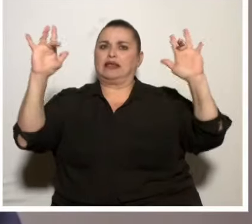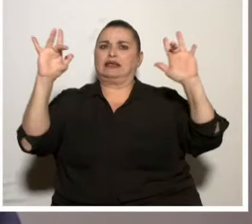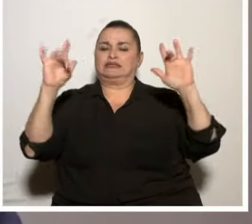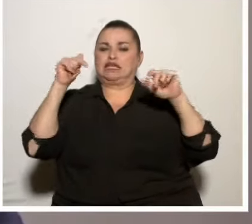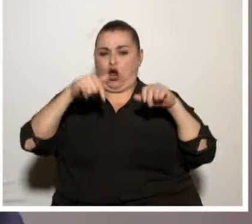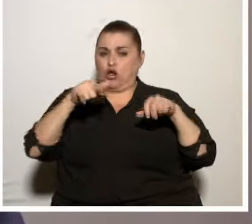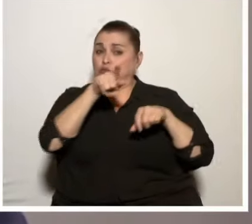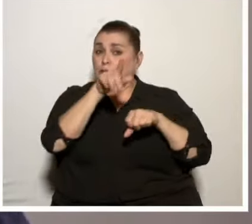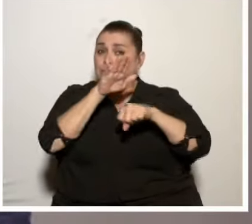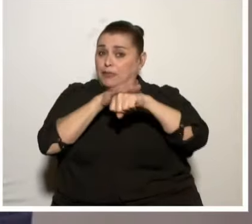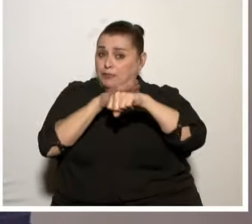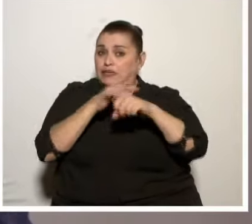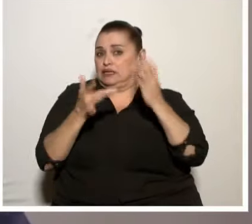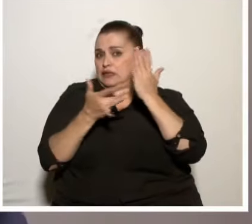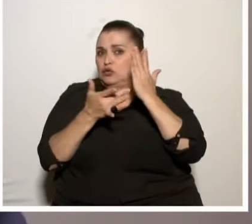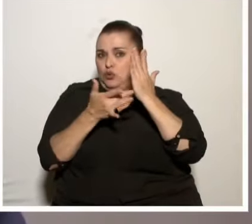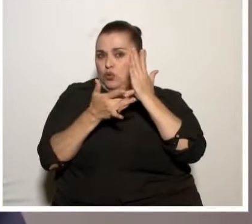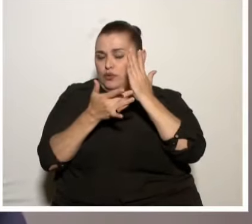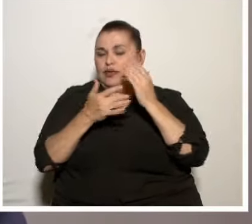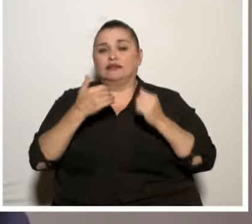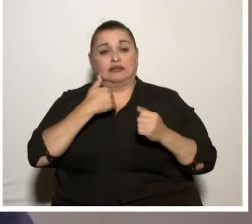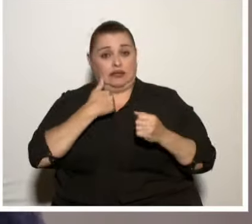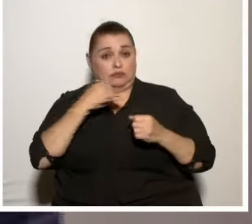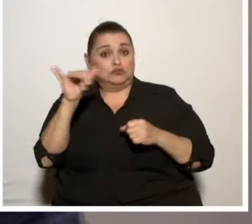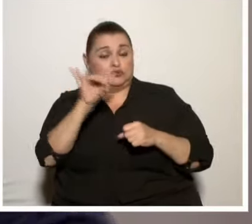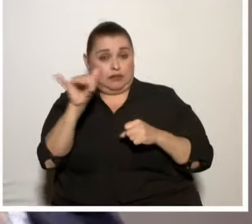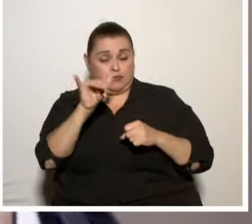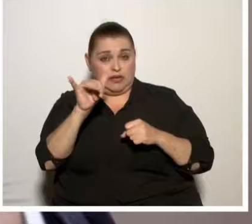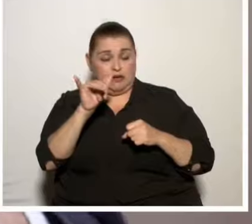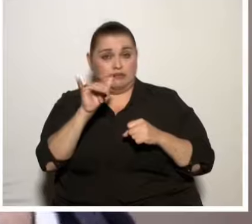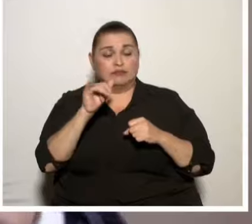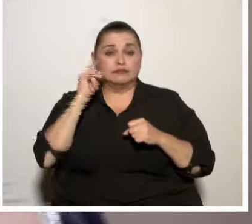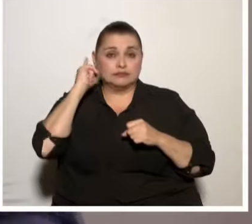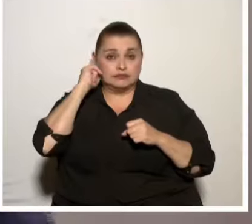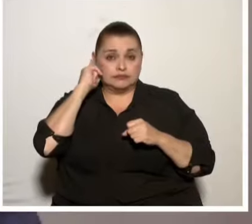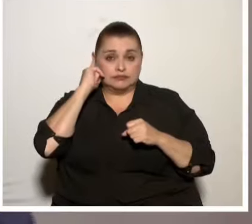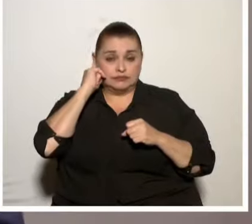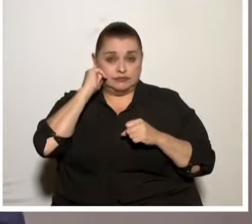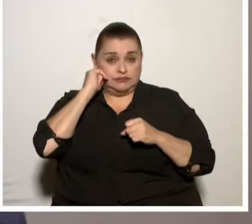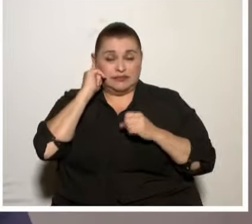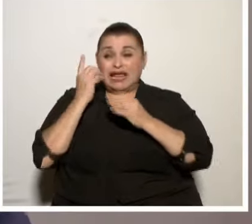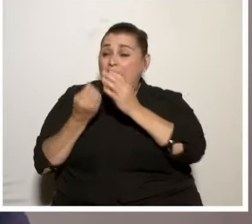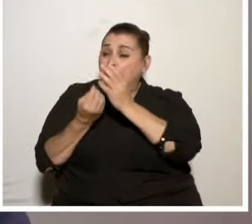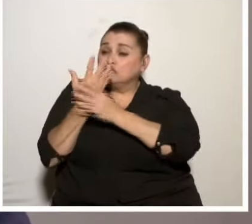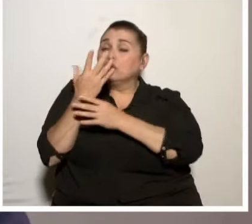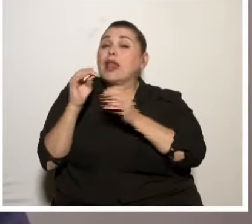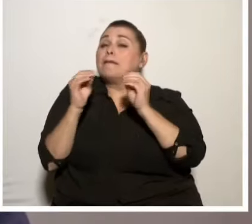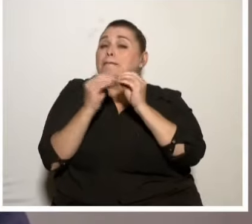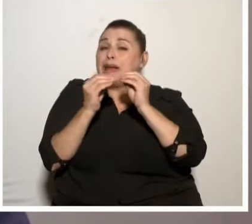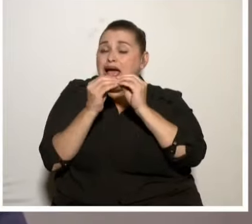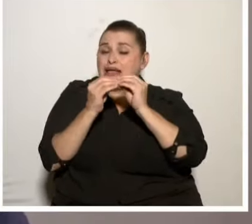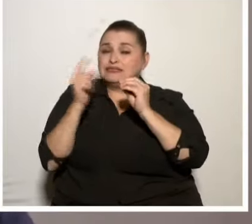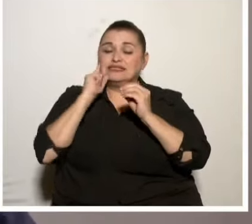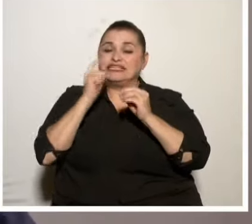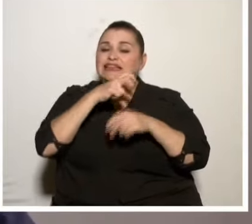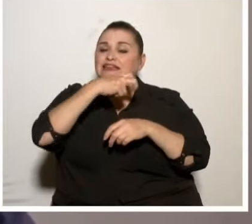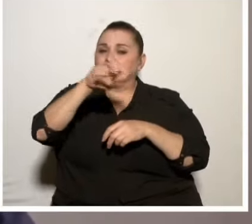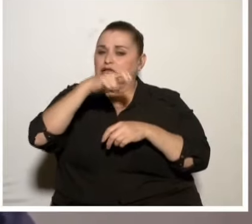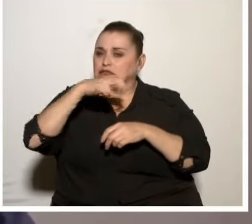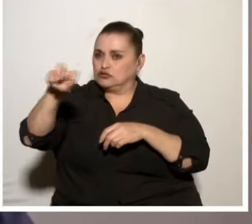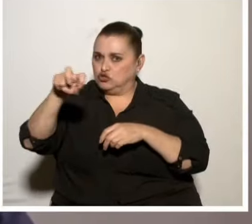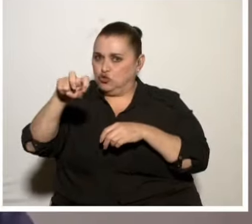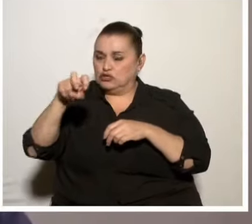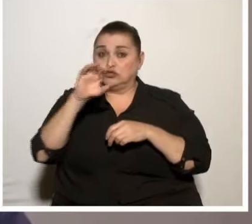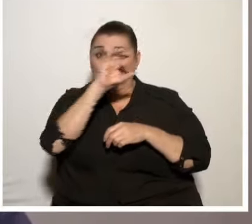la tecnología. Tenemos también que accionar más en lo que son las transacciones.